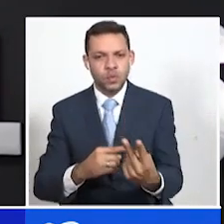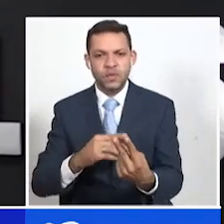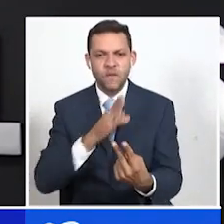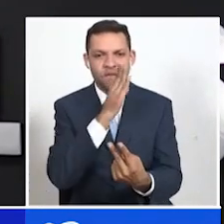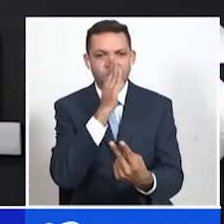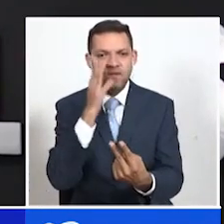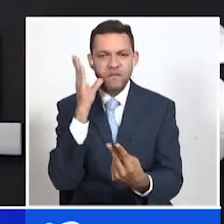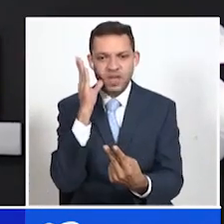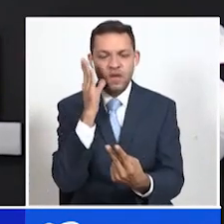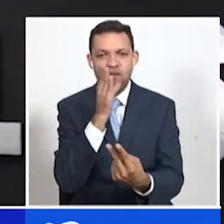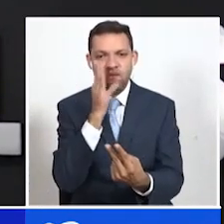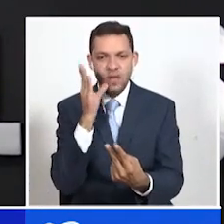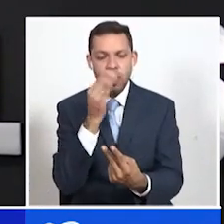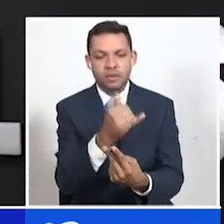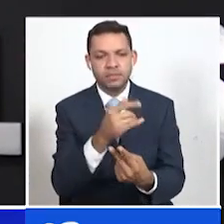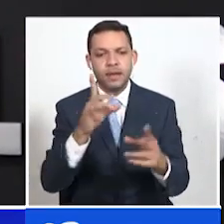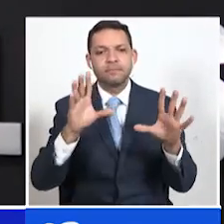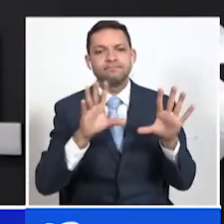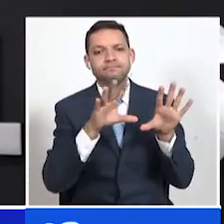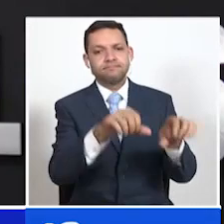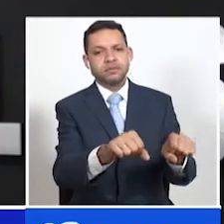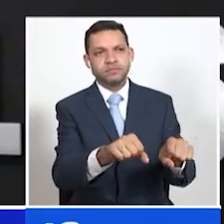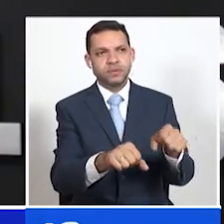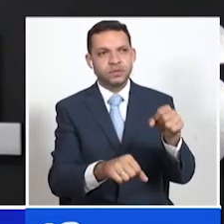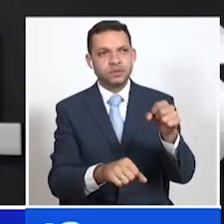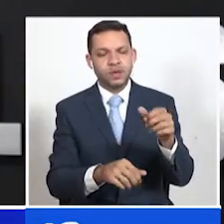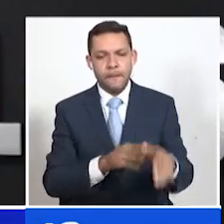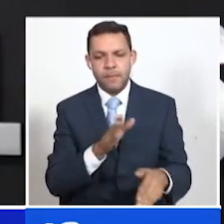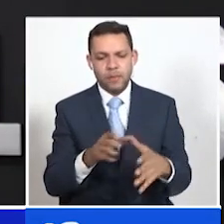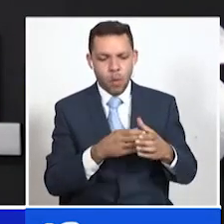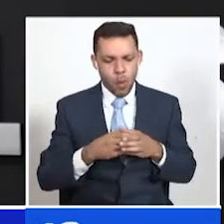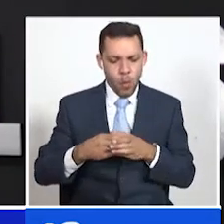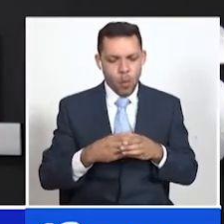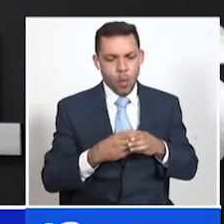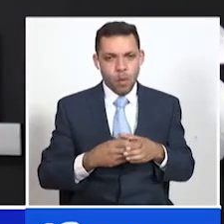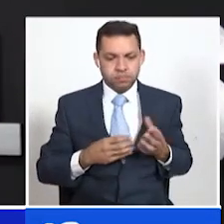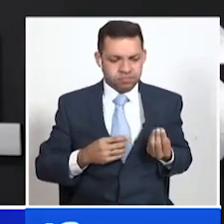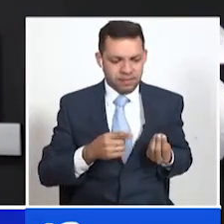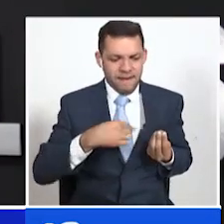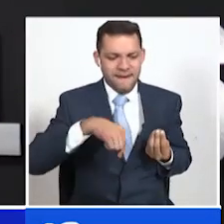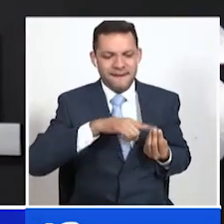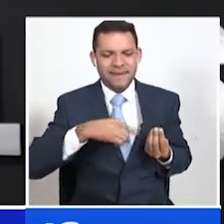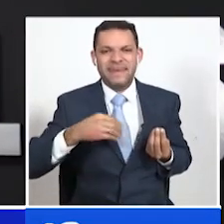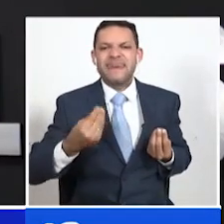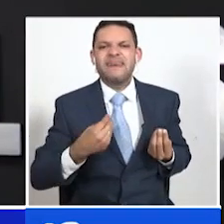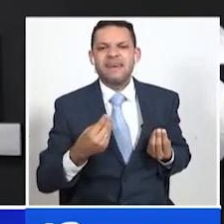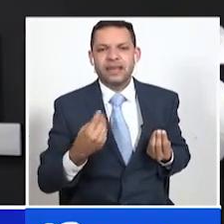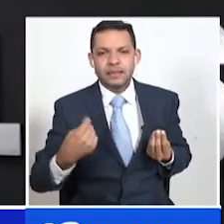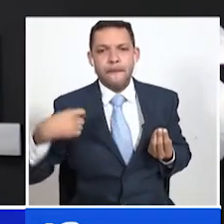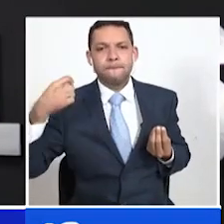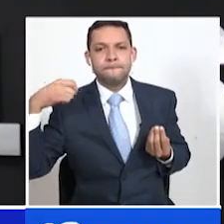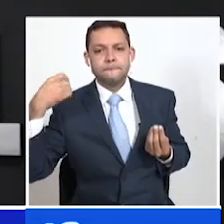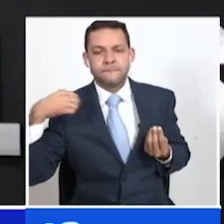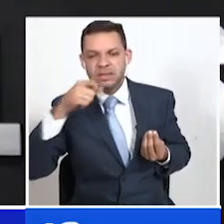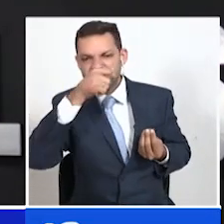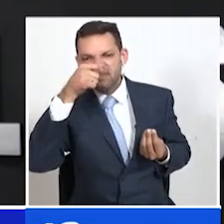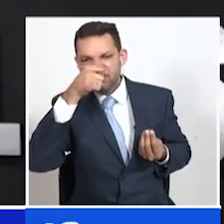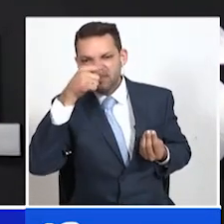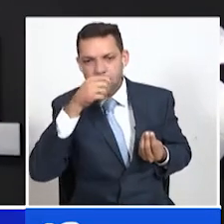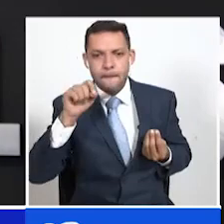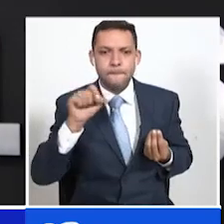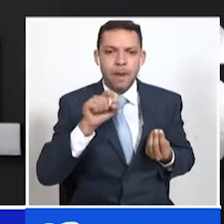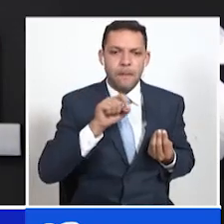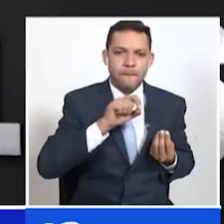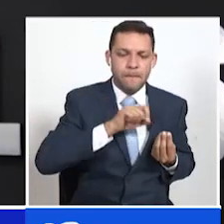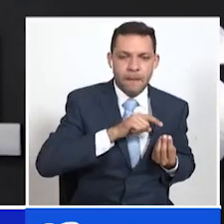El Trébol y El Recreo. Esta organización delictiva se dedicaba a la venta, tráfico, distribución y comercialización